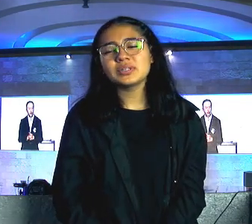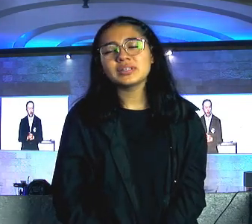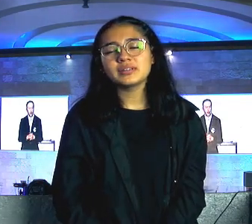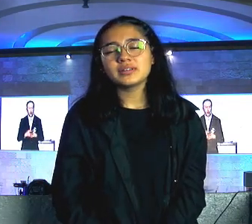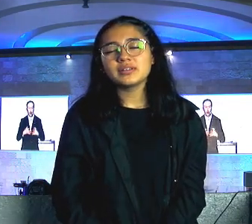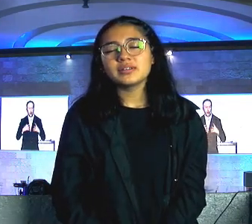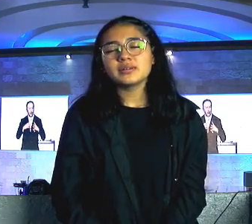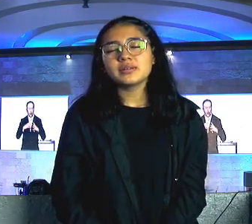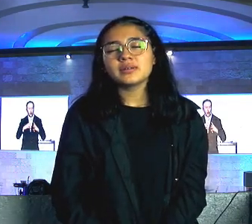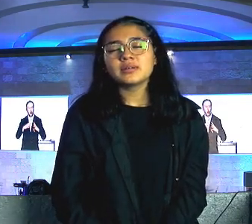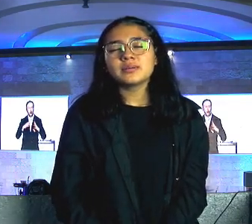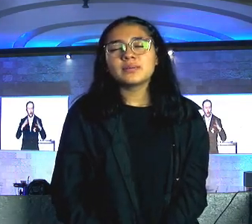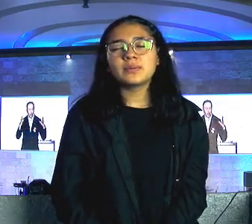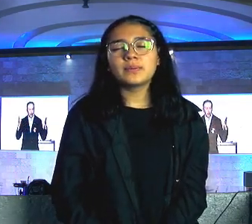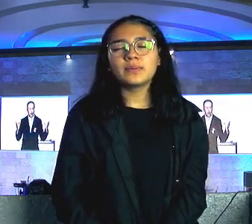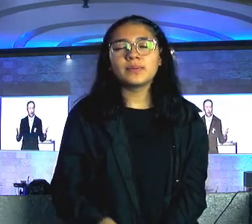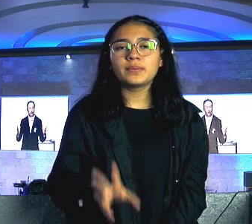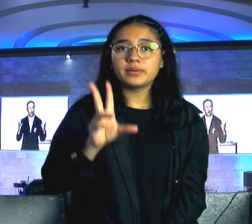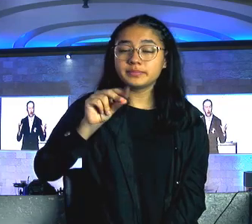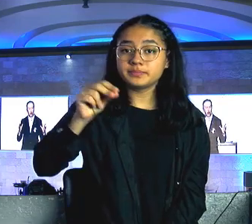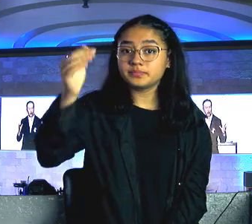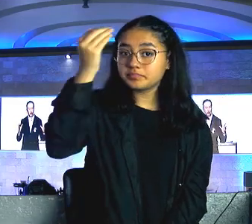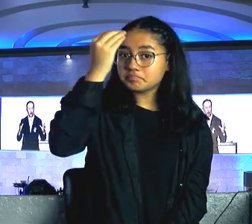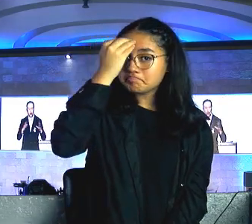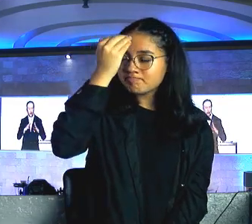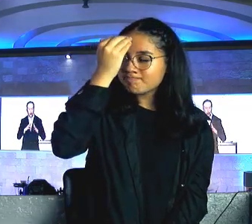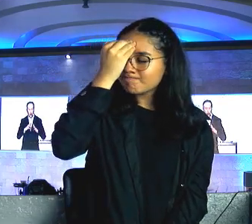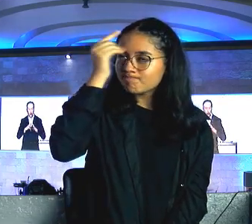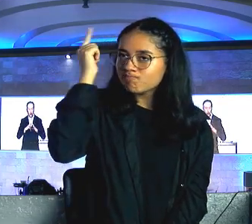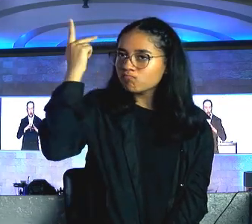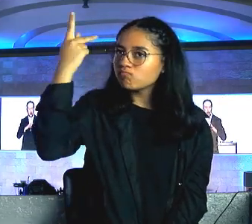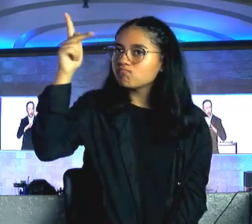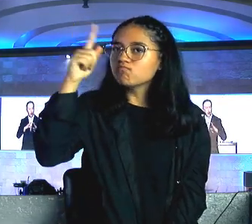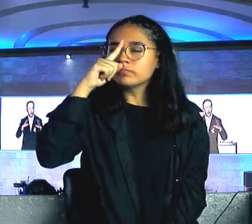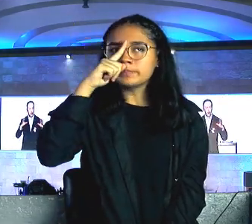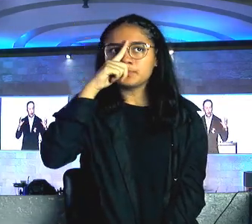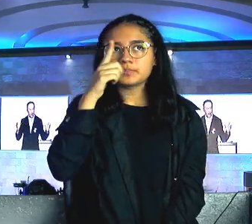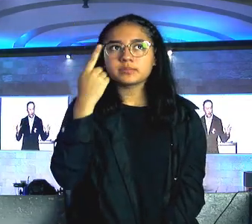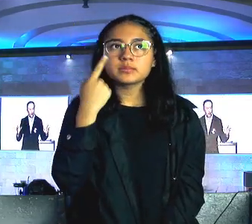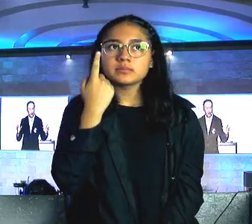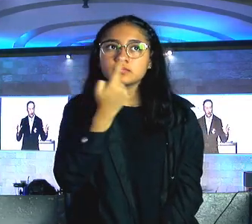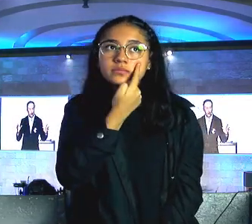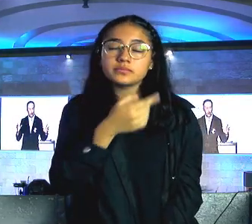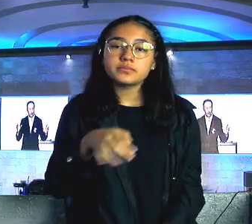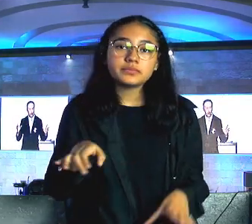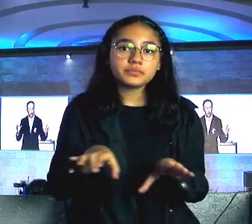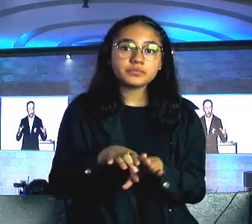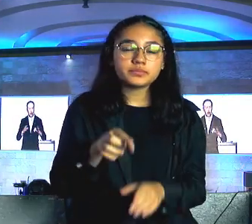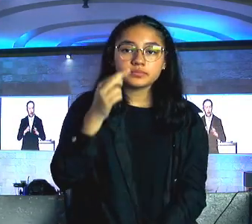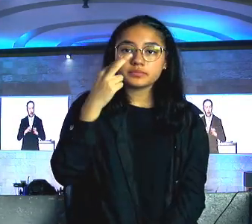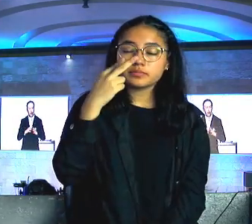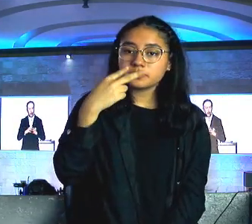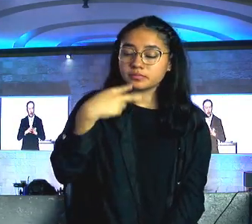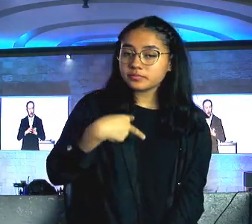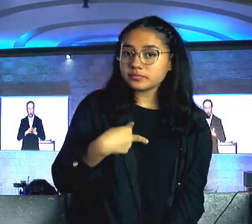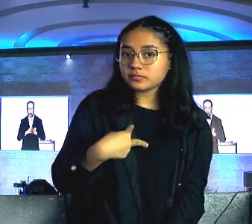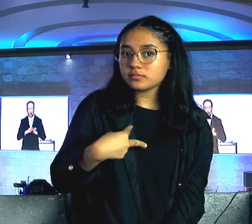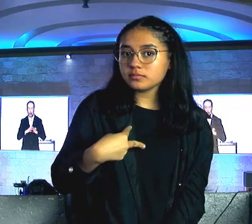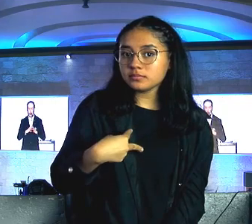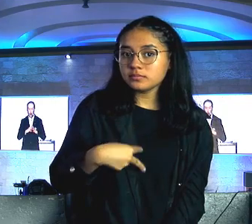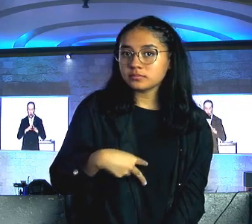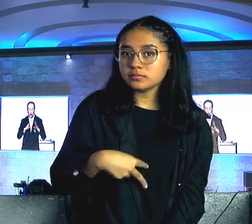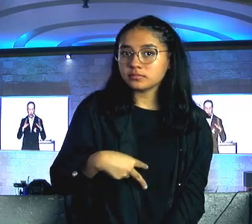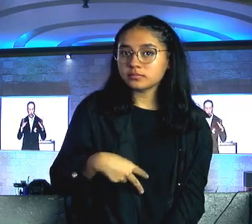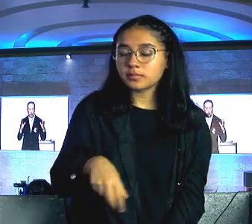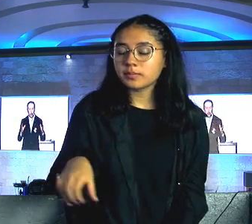Porque a lo mejor no había estado consciente de sus ojos, no había estado consciente de cómo me ve. No había estado consciente de